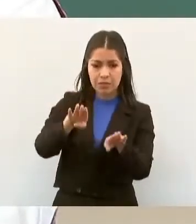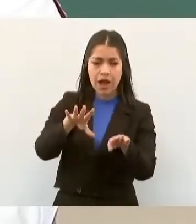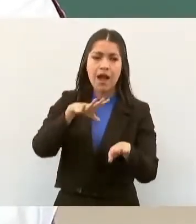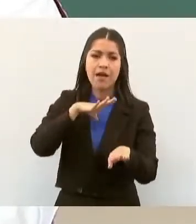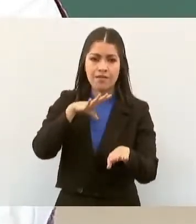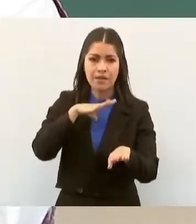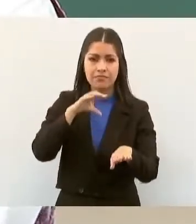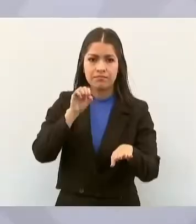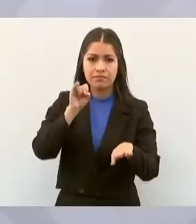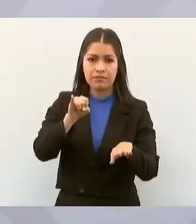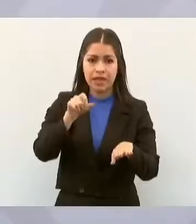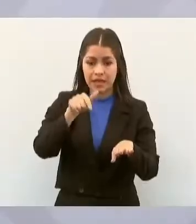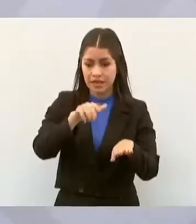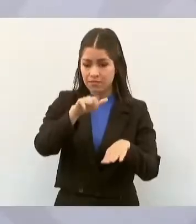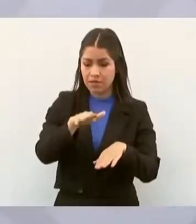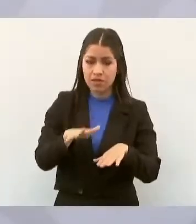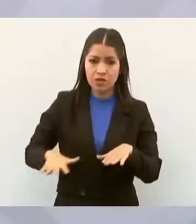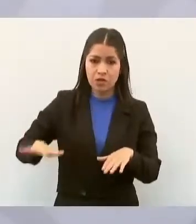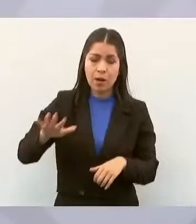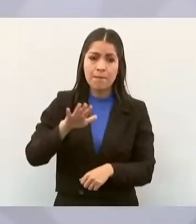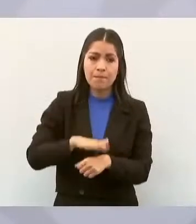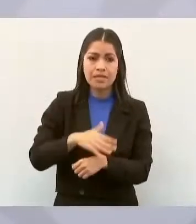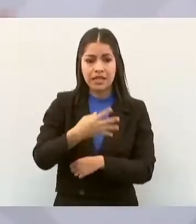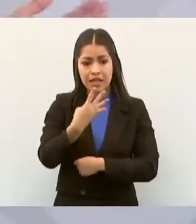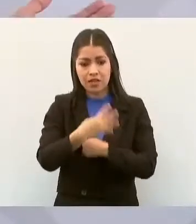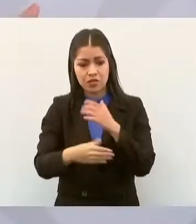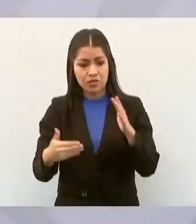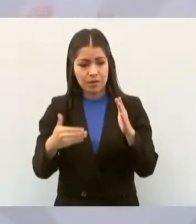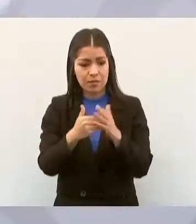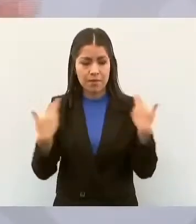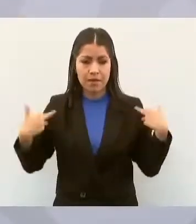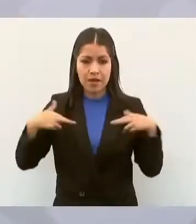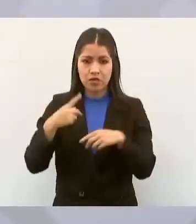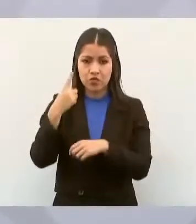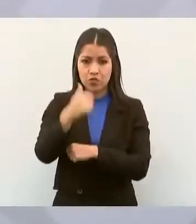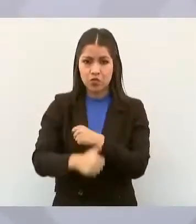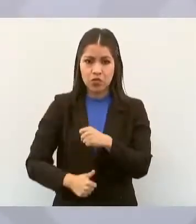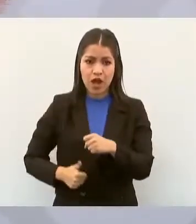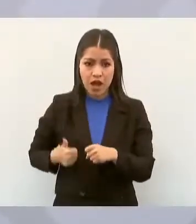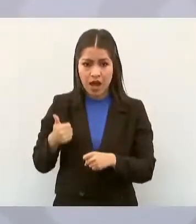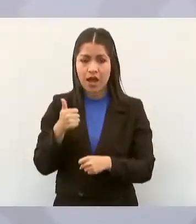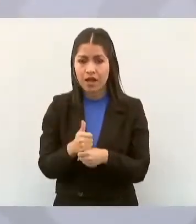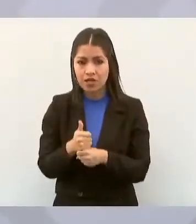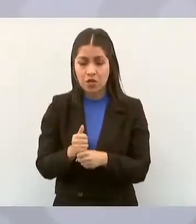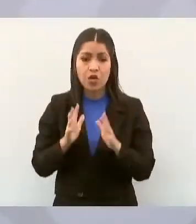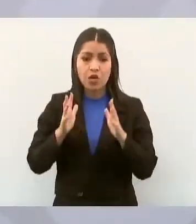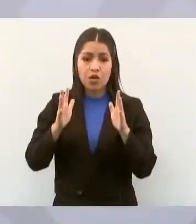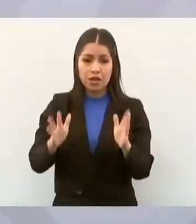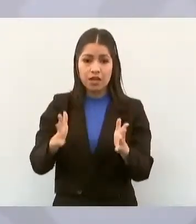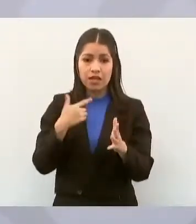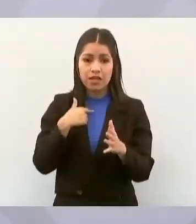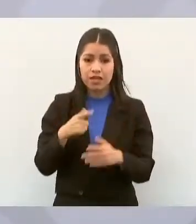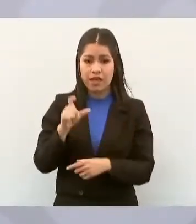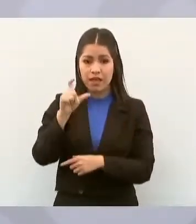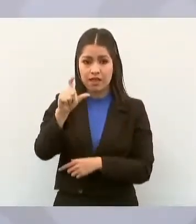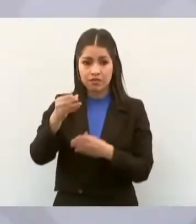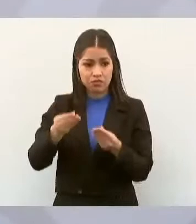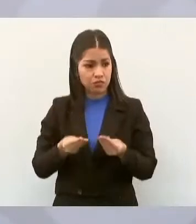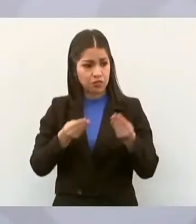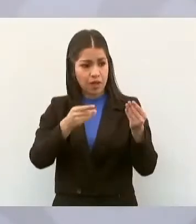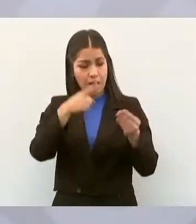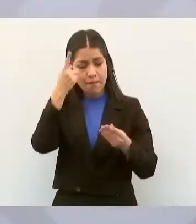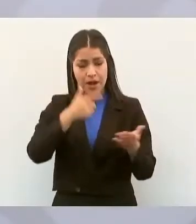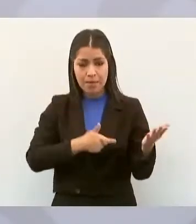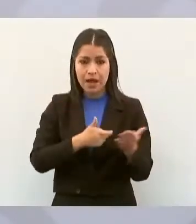de Michoacán. Es decir, más de 14,000 maestros en un año se han sumado a la tarjeta para pagarles ahí